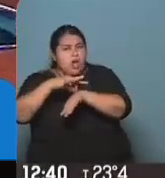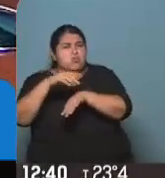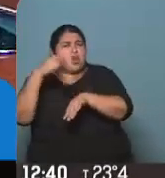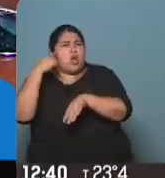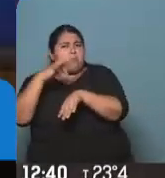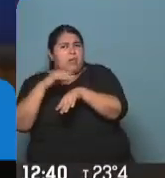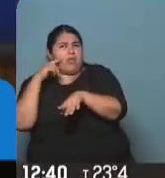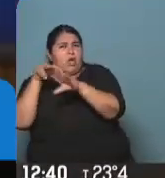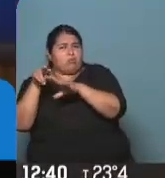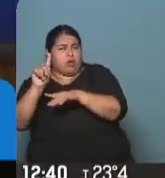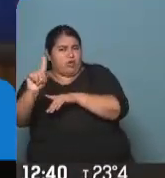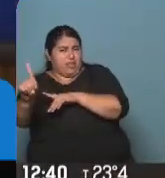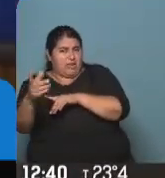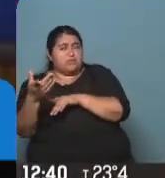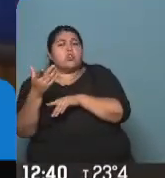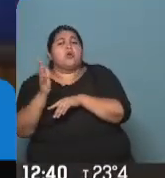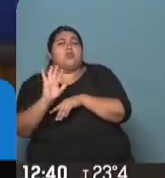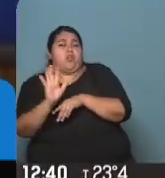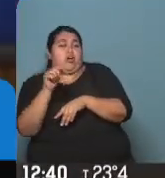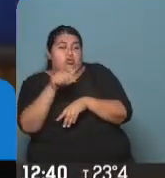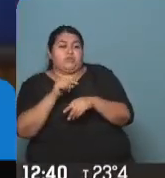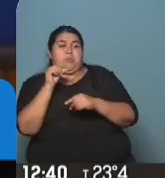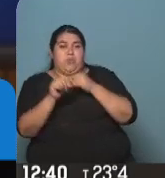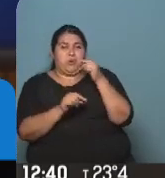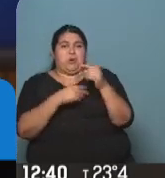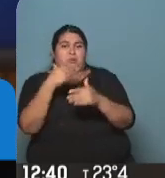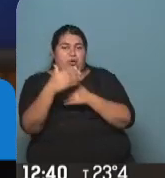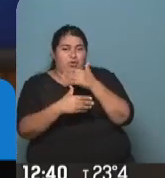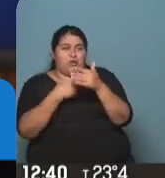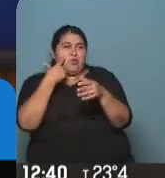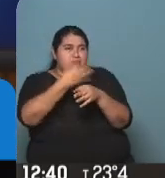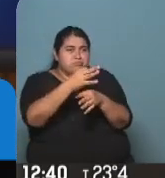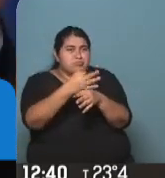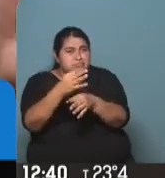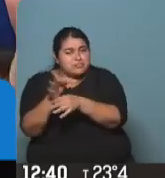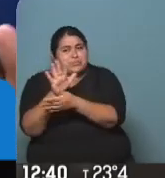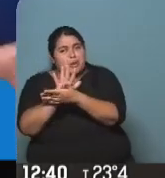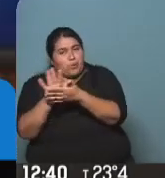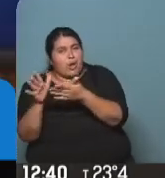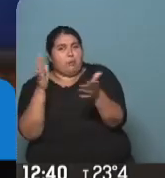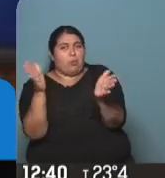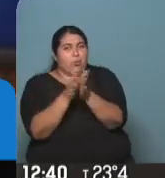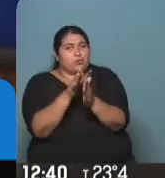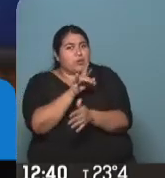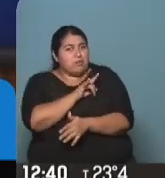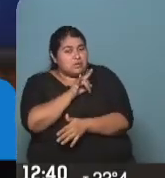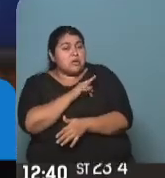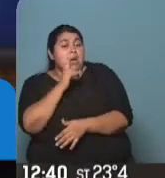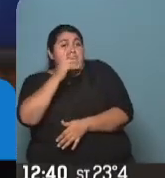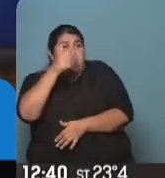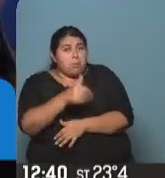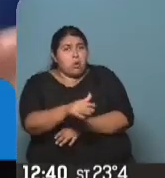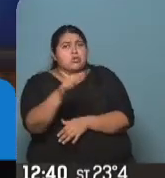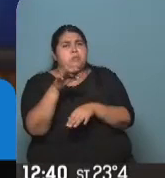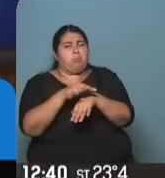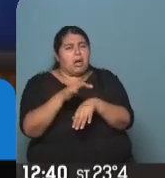otros no, y esto es lo que también estamos trabajando, generando capacitación y formación con las universidades para que los próximos